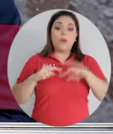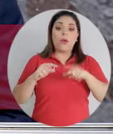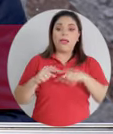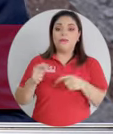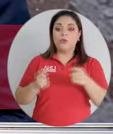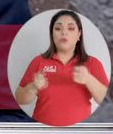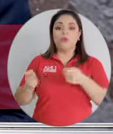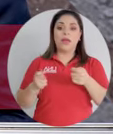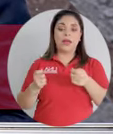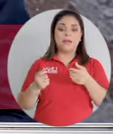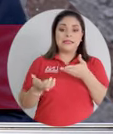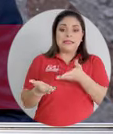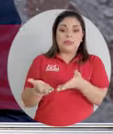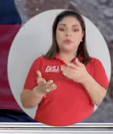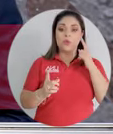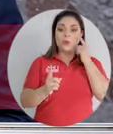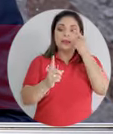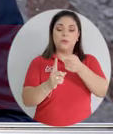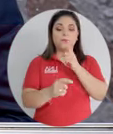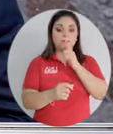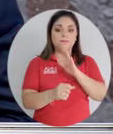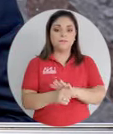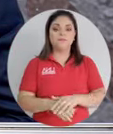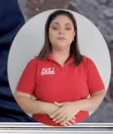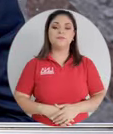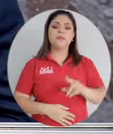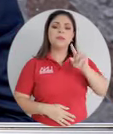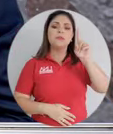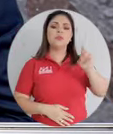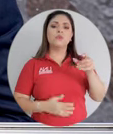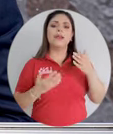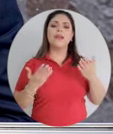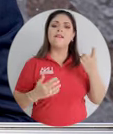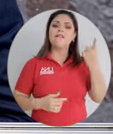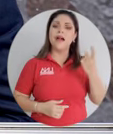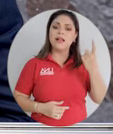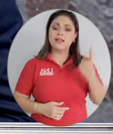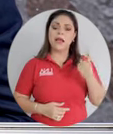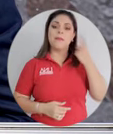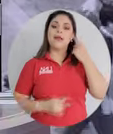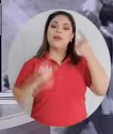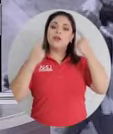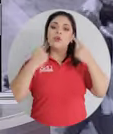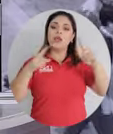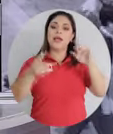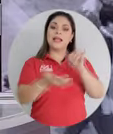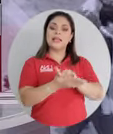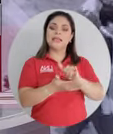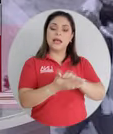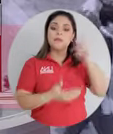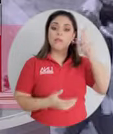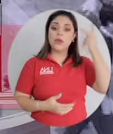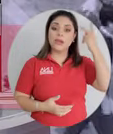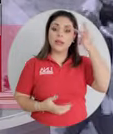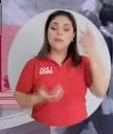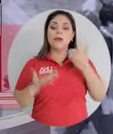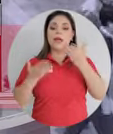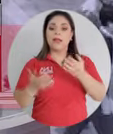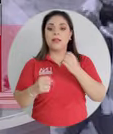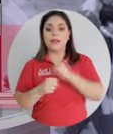detienen, digamos, la consecución en el tiempo de esos objetivos. ¿Qué nos falta para que se hagan efectivas esas políticas que